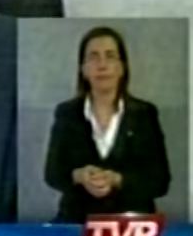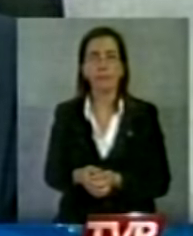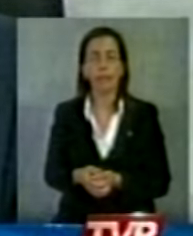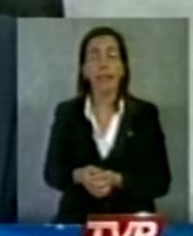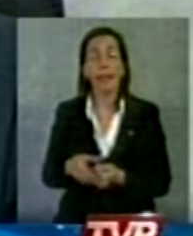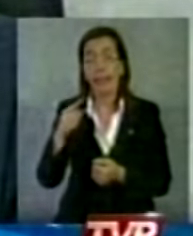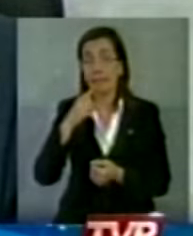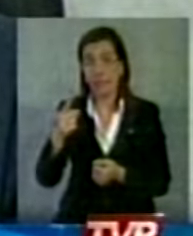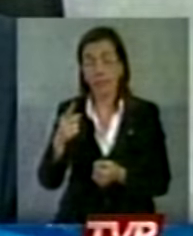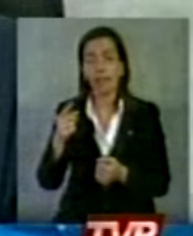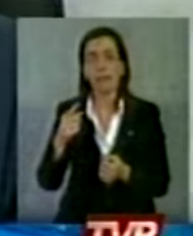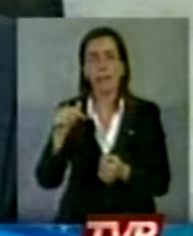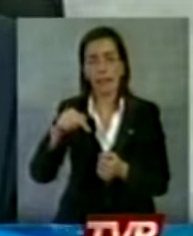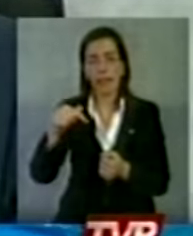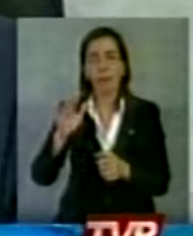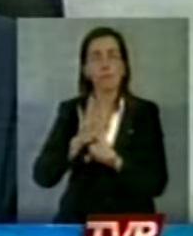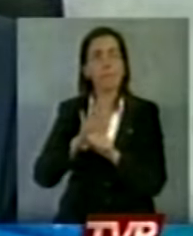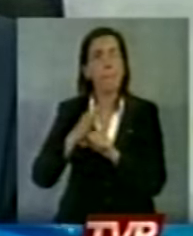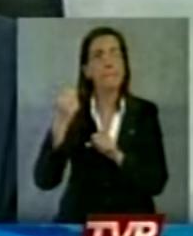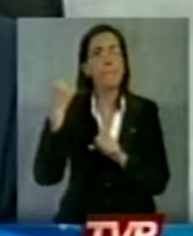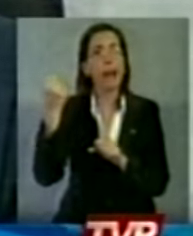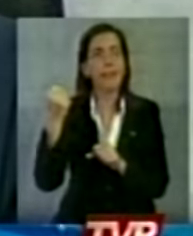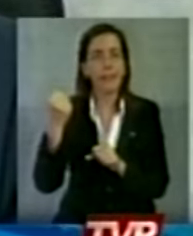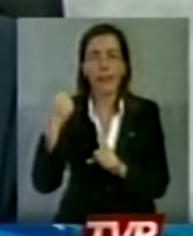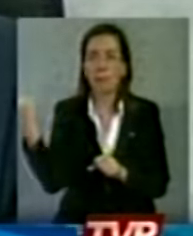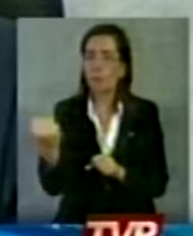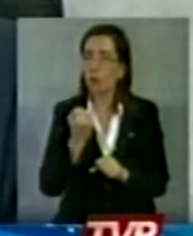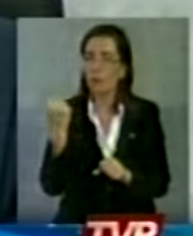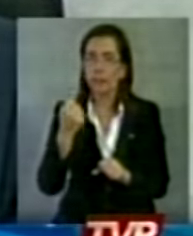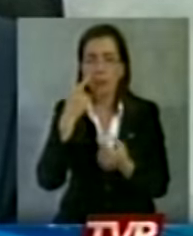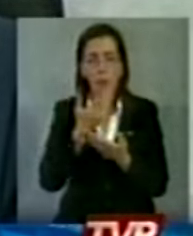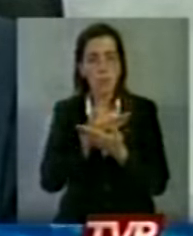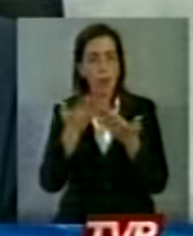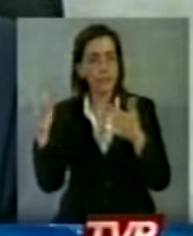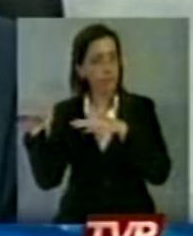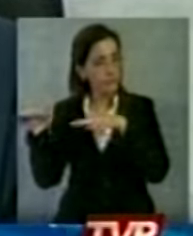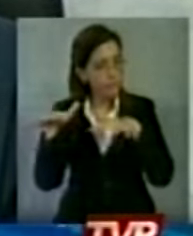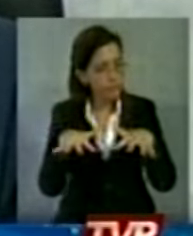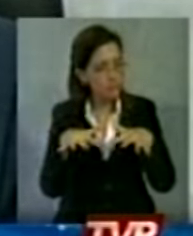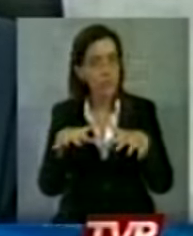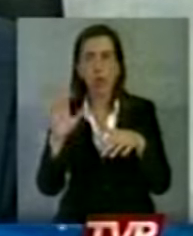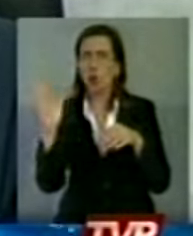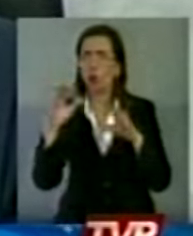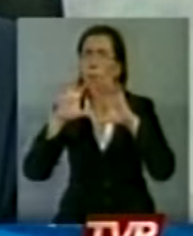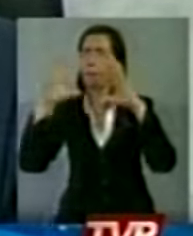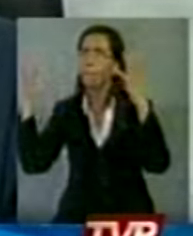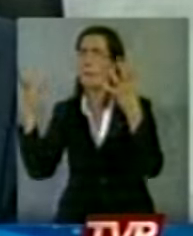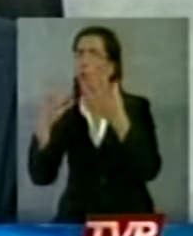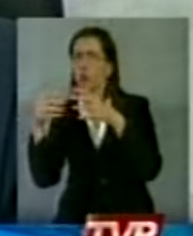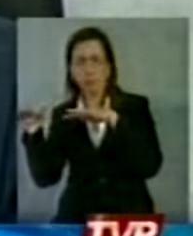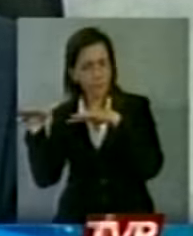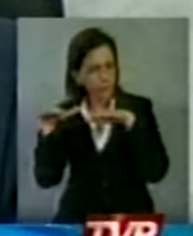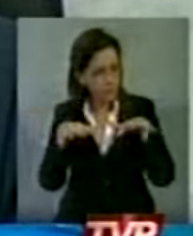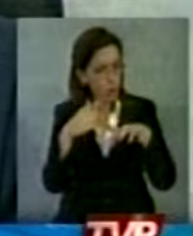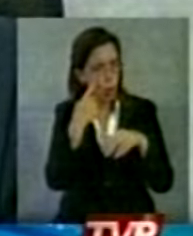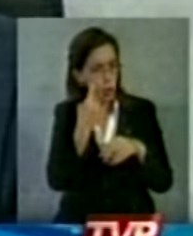evolución nuestra patria aparece como uno de los puntos preferidos de tantos hombres del mundo que, mezclando